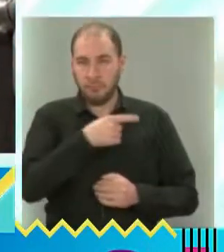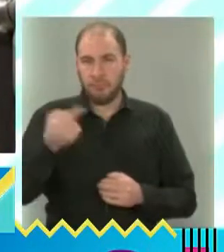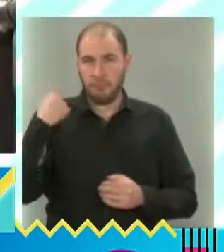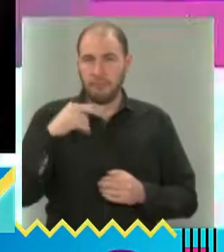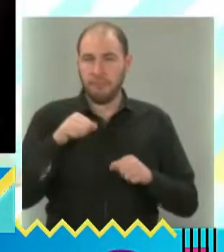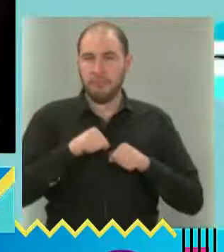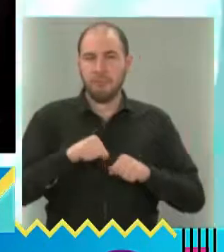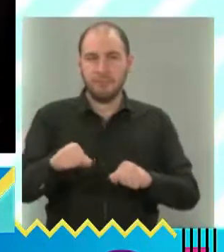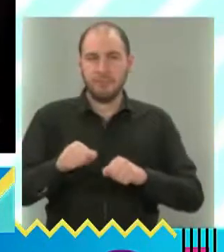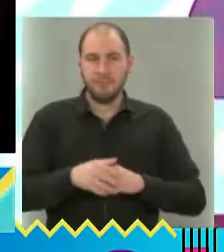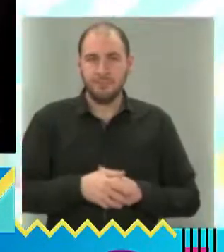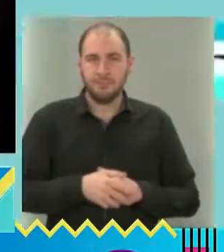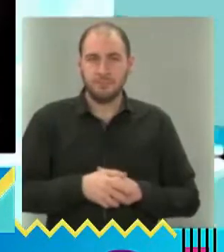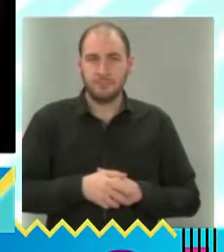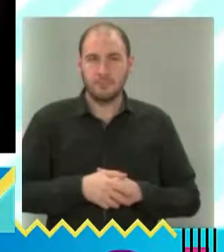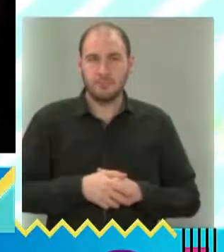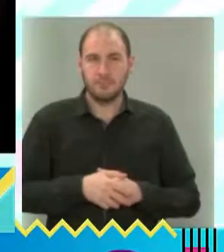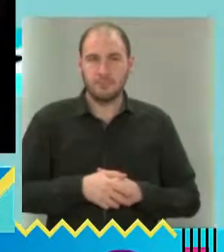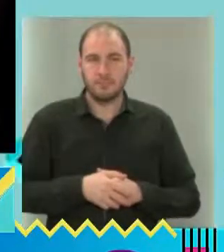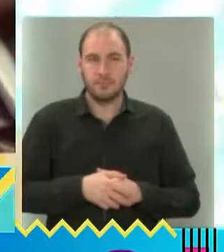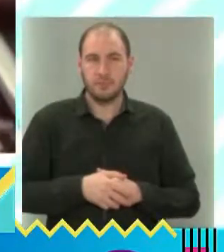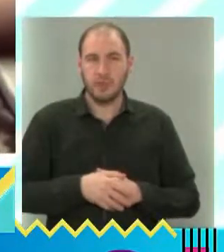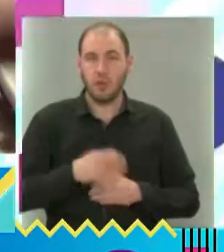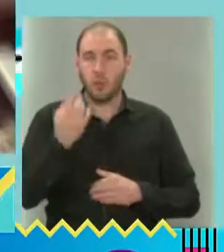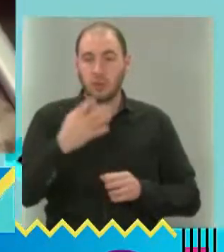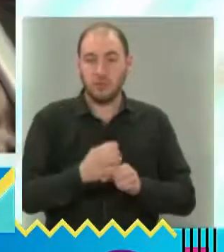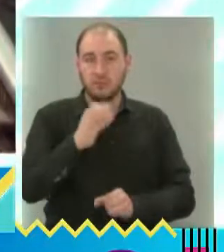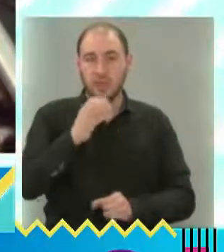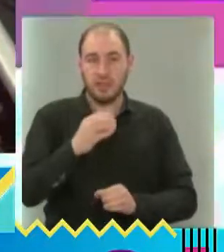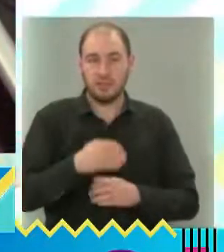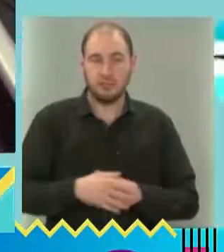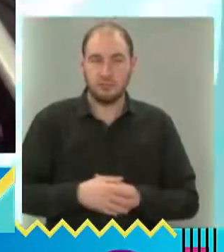en un supermercado te daban 4 botellas